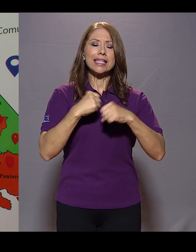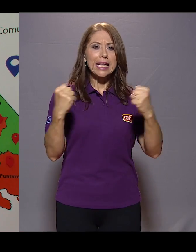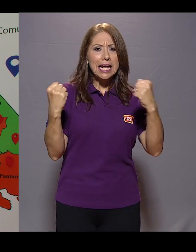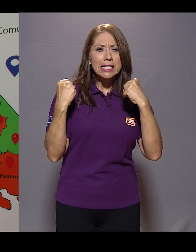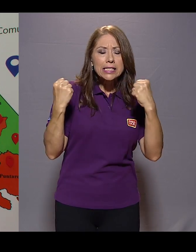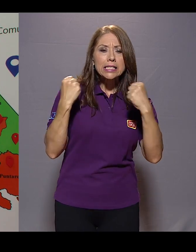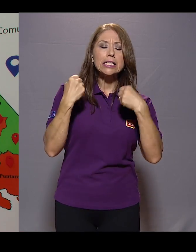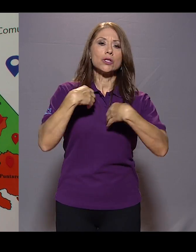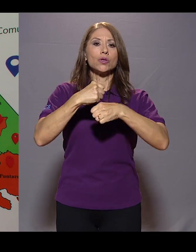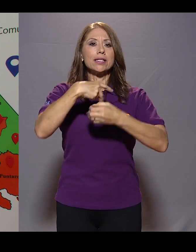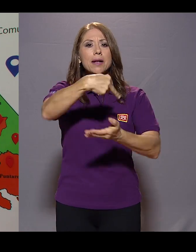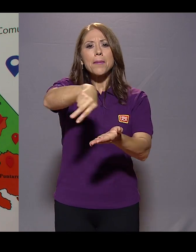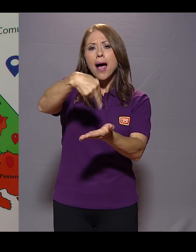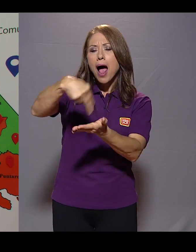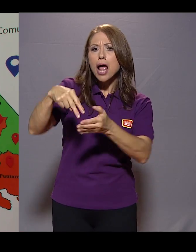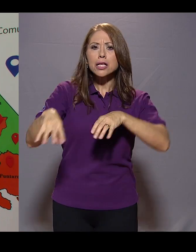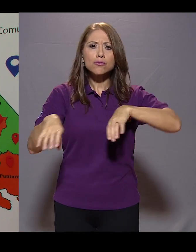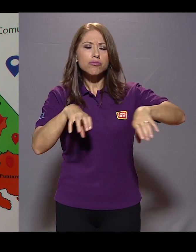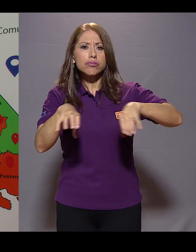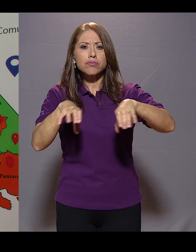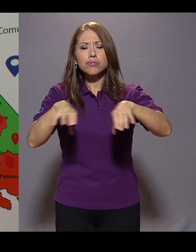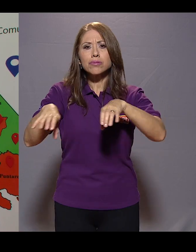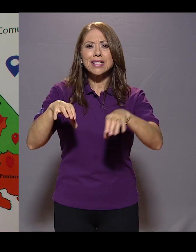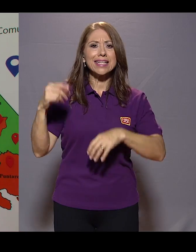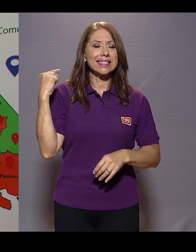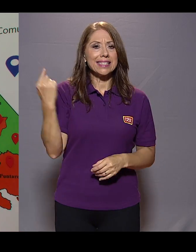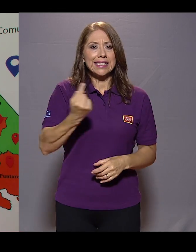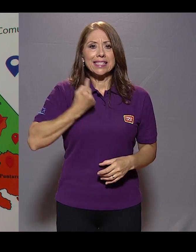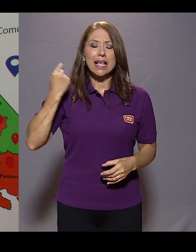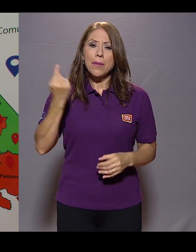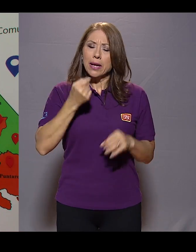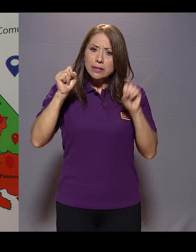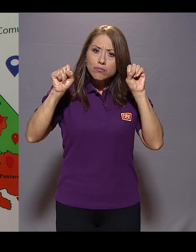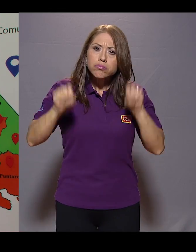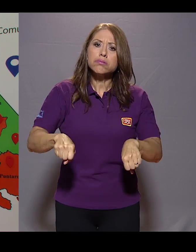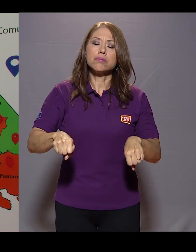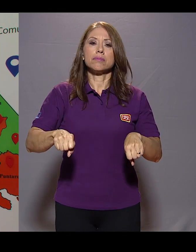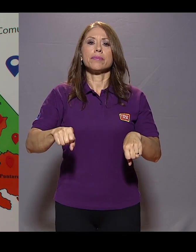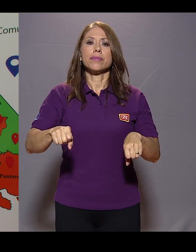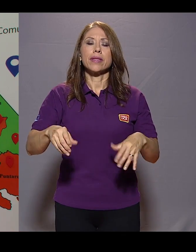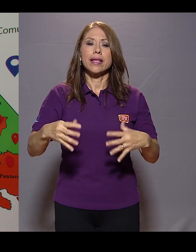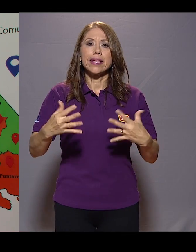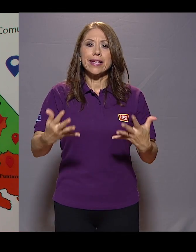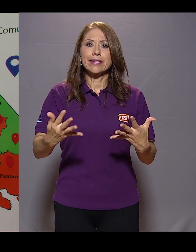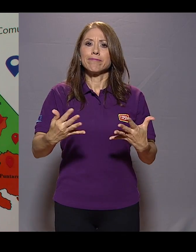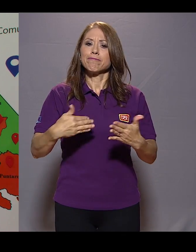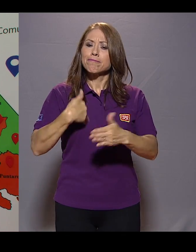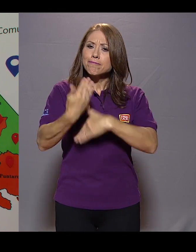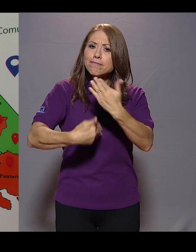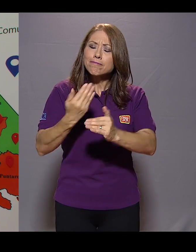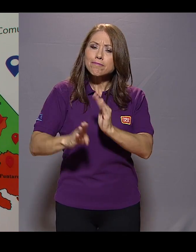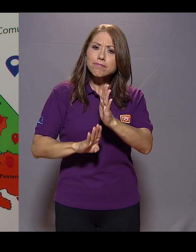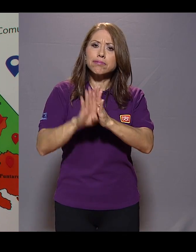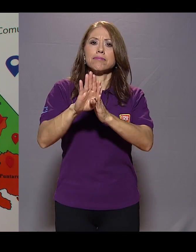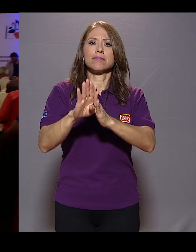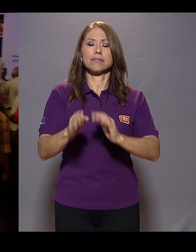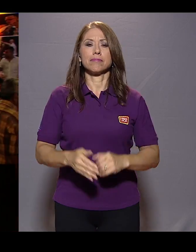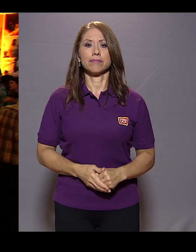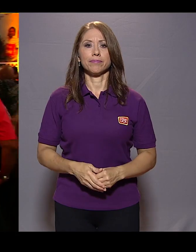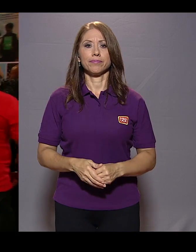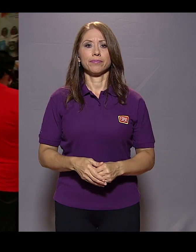practicar ejercicios, bailes, ¿verdad?, todo, ser siempre capaces, ¿verdad?, de salir